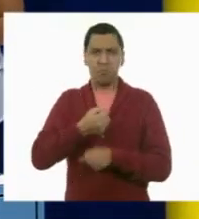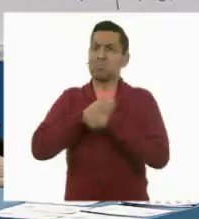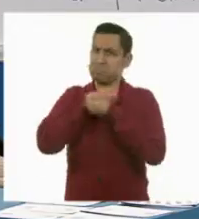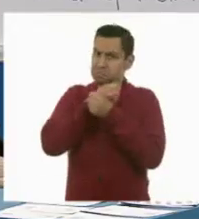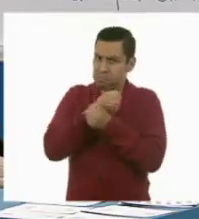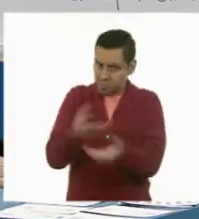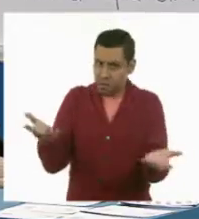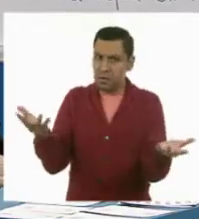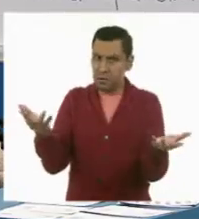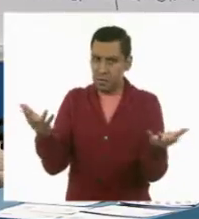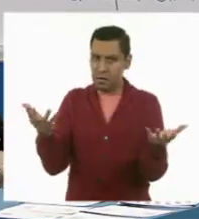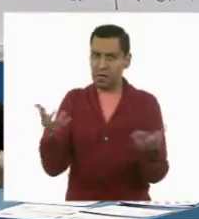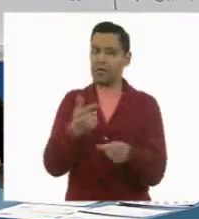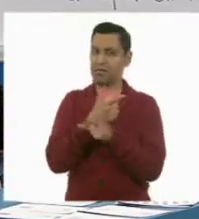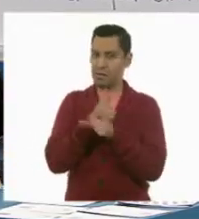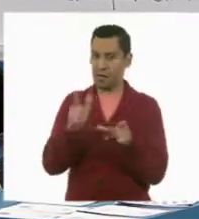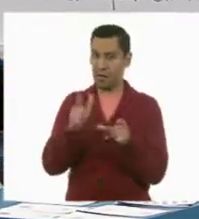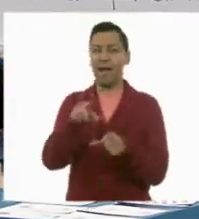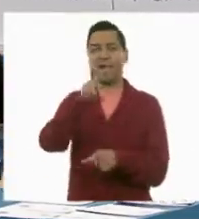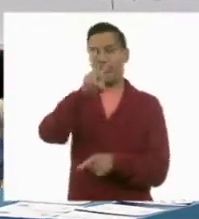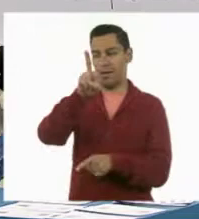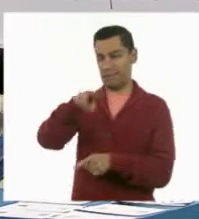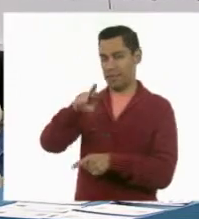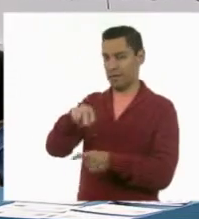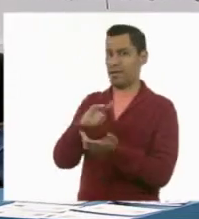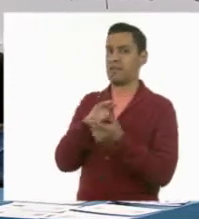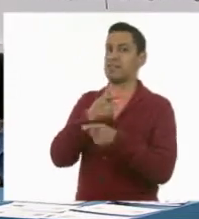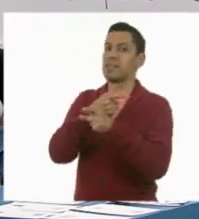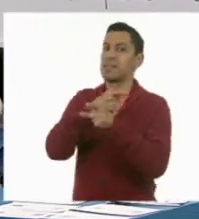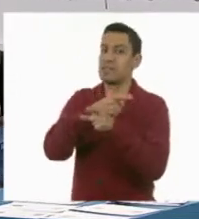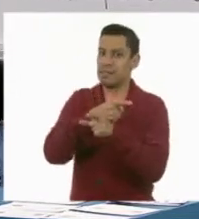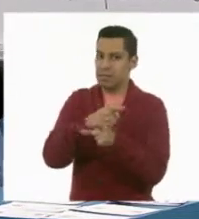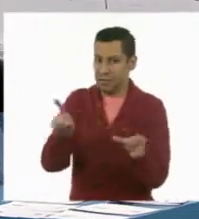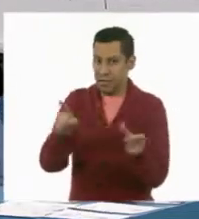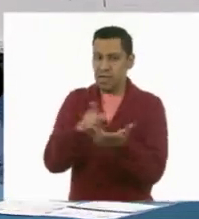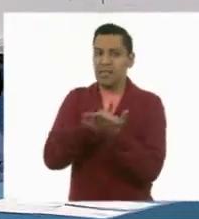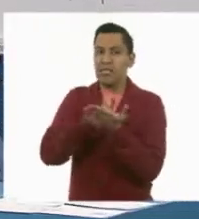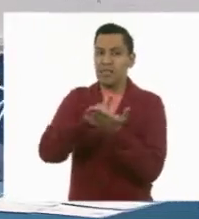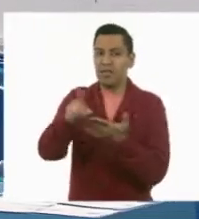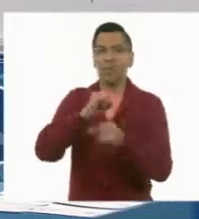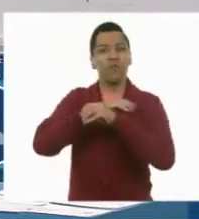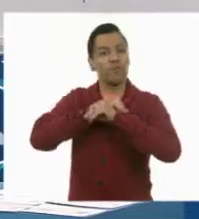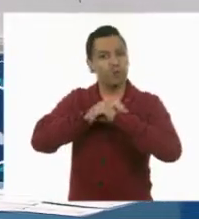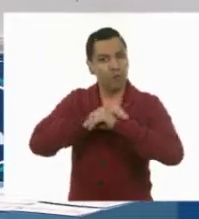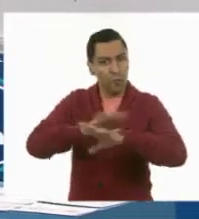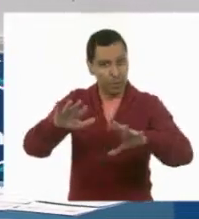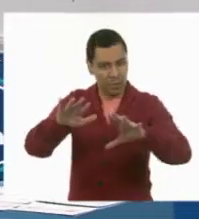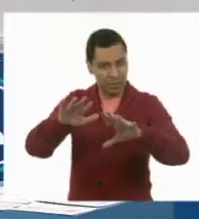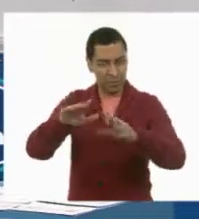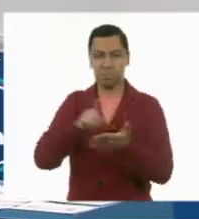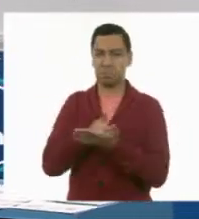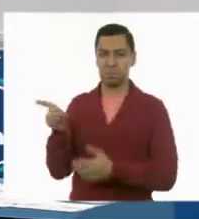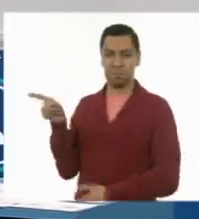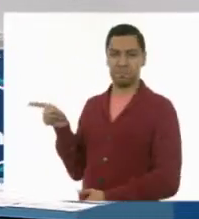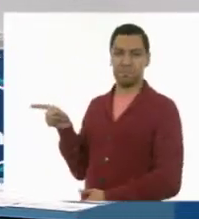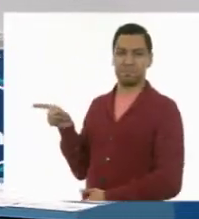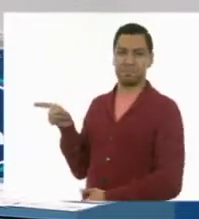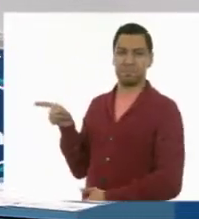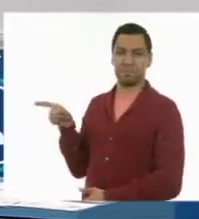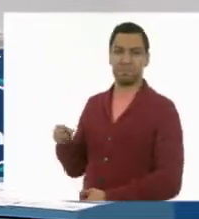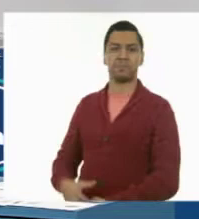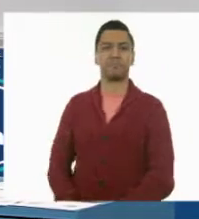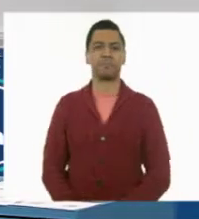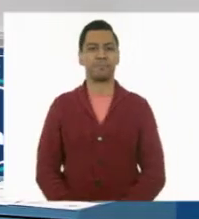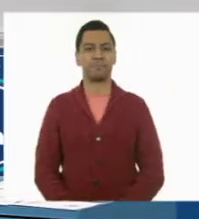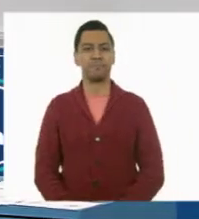es el derecho a la expresión y el derecho al acceso a la información. Ya no lo voy a anotar aquí porque pues ya no